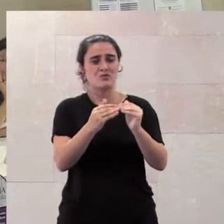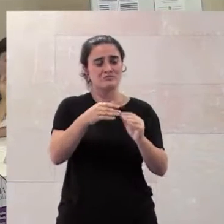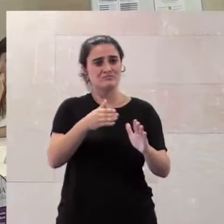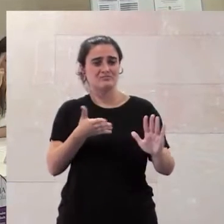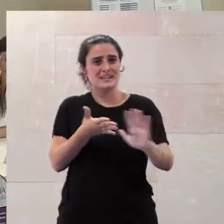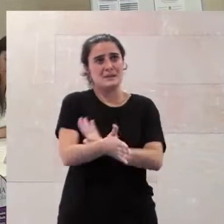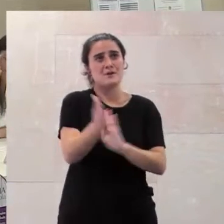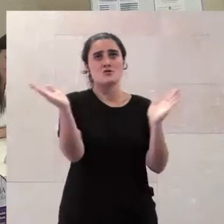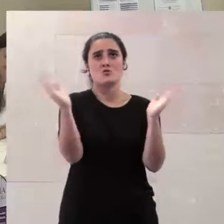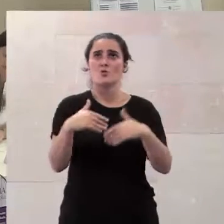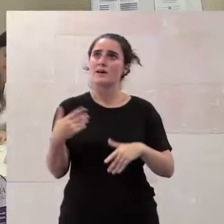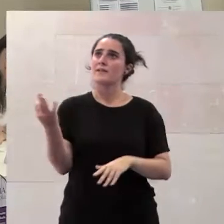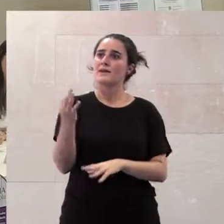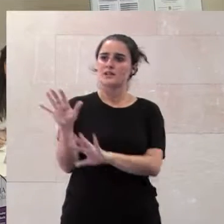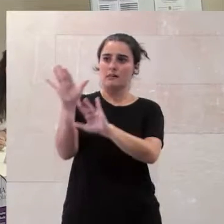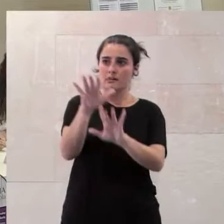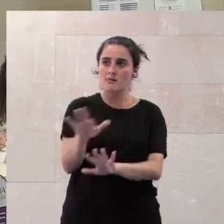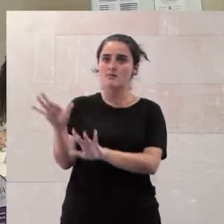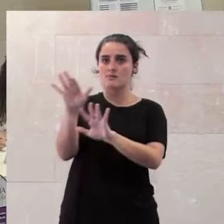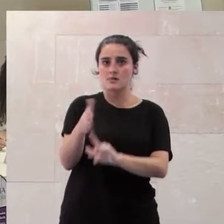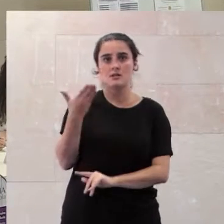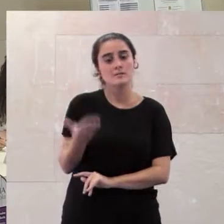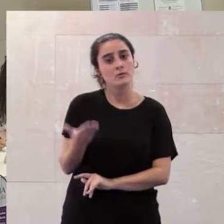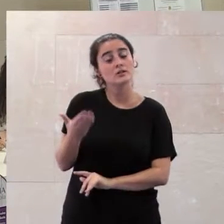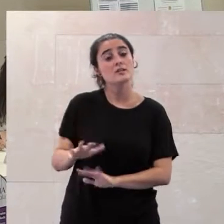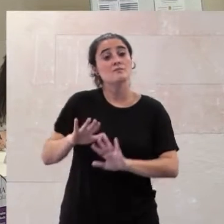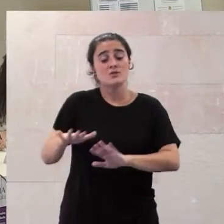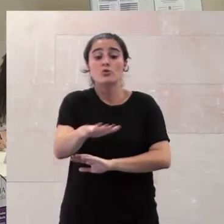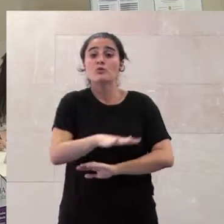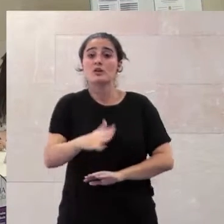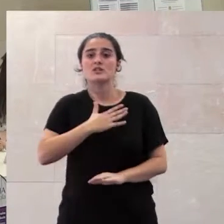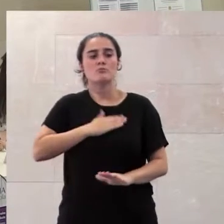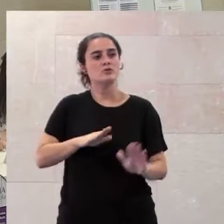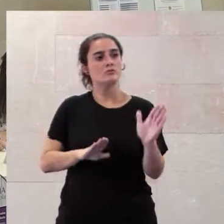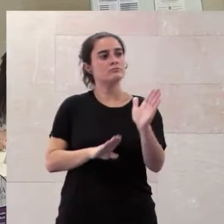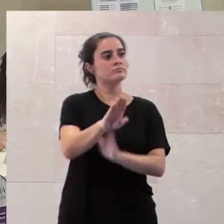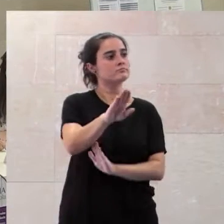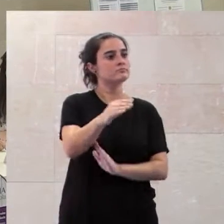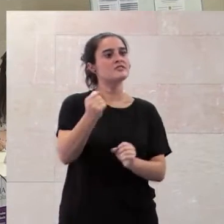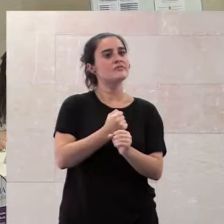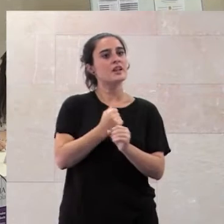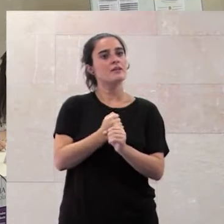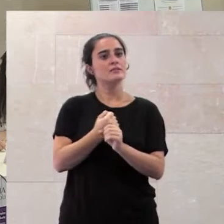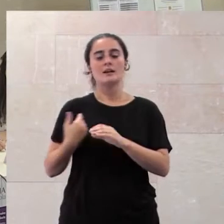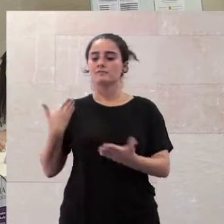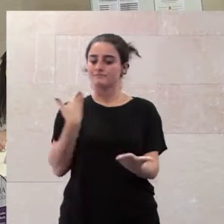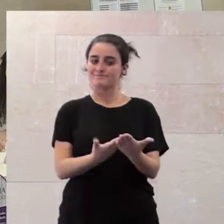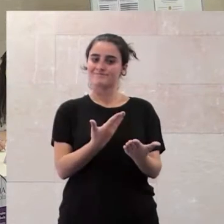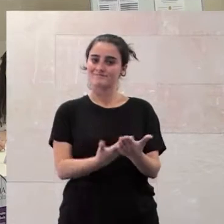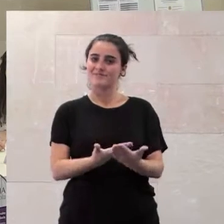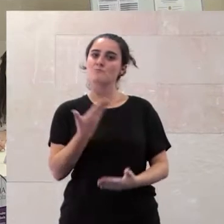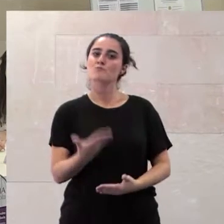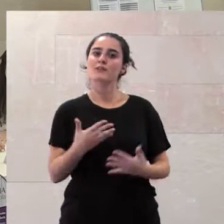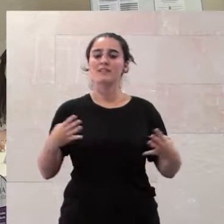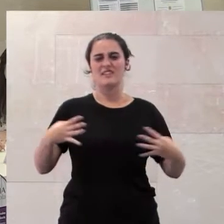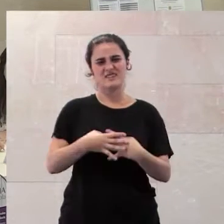todavía tenemos que estar convenciendo de la importancia, pero bueno, en los lugares que se ha podido desarrollar la labor se ha demostrado el poder que tiene también trabajar en red desde